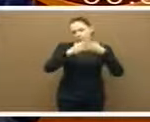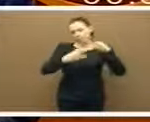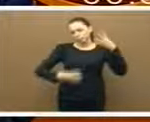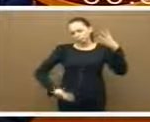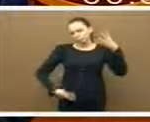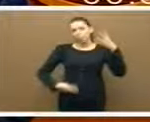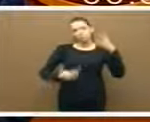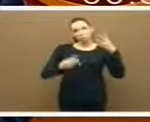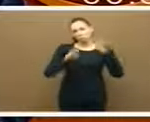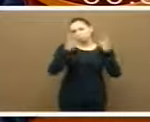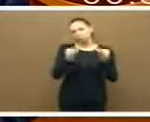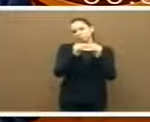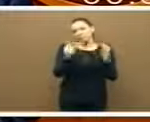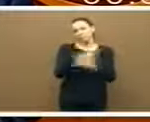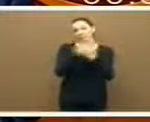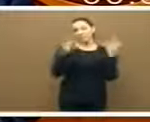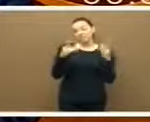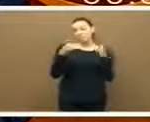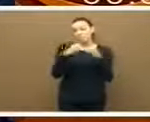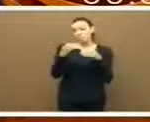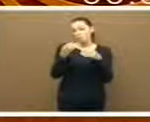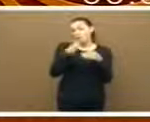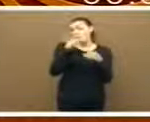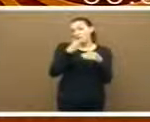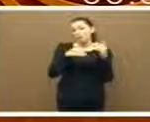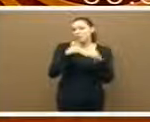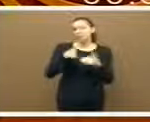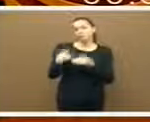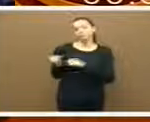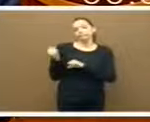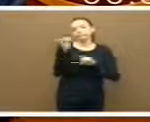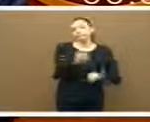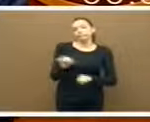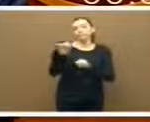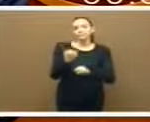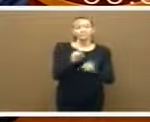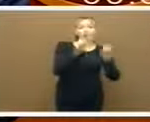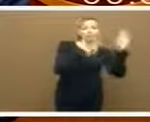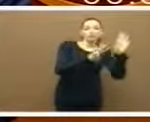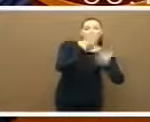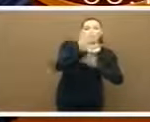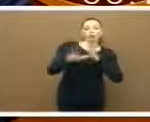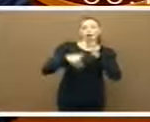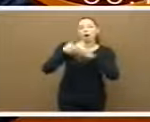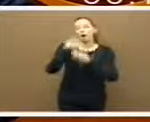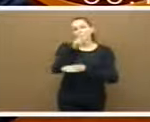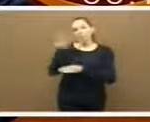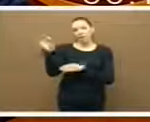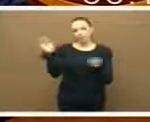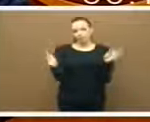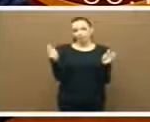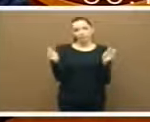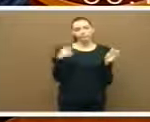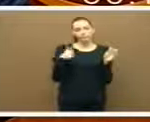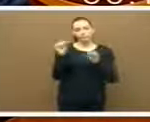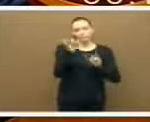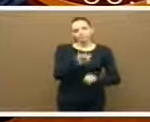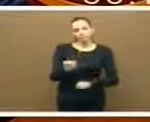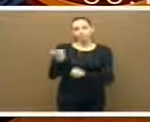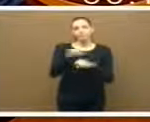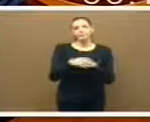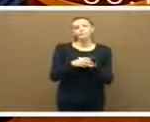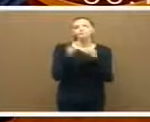16 enmiendas del Grupo Parlamentario Socialista, enmiendas que van desde la 85 a la 100, ambas inclusive, que van